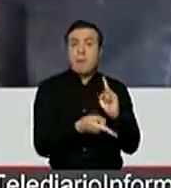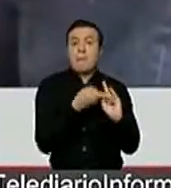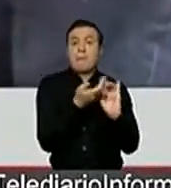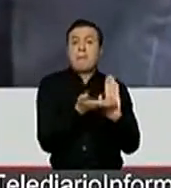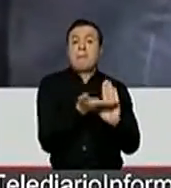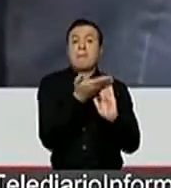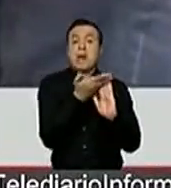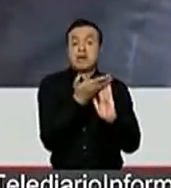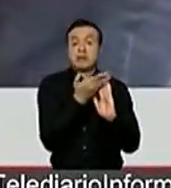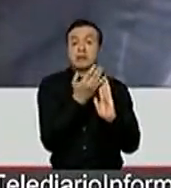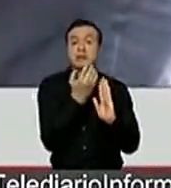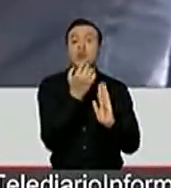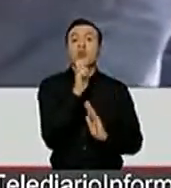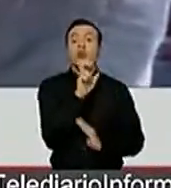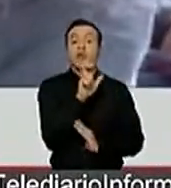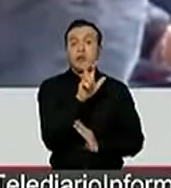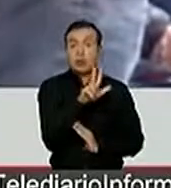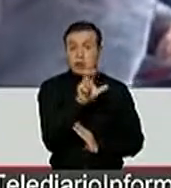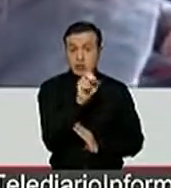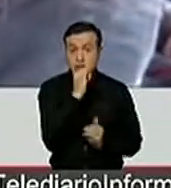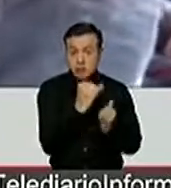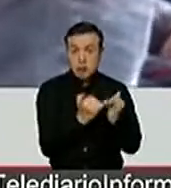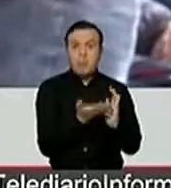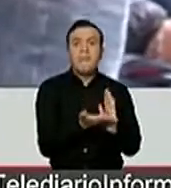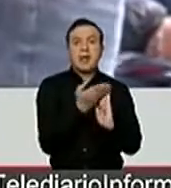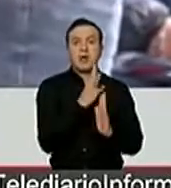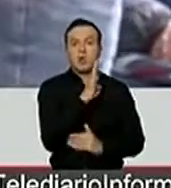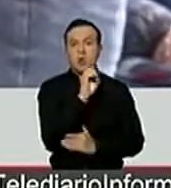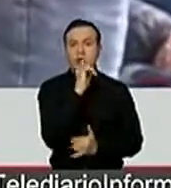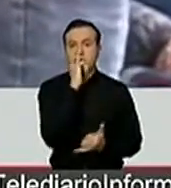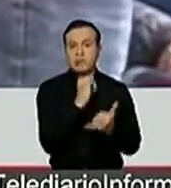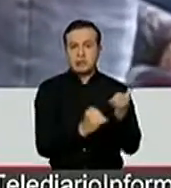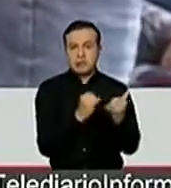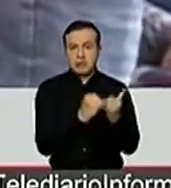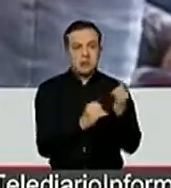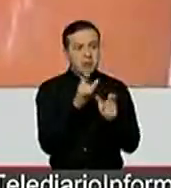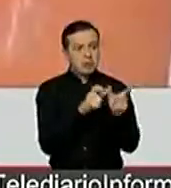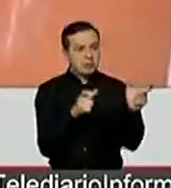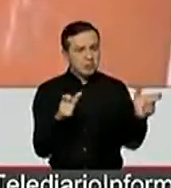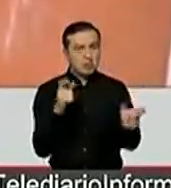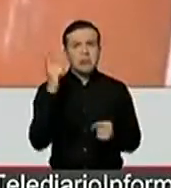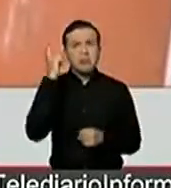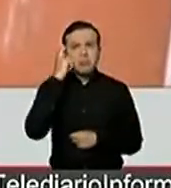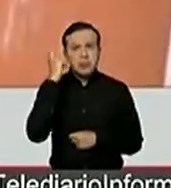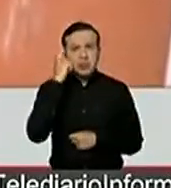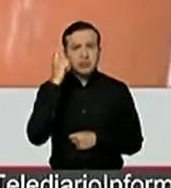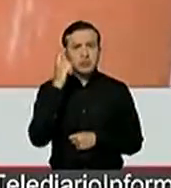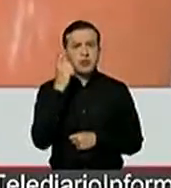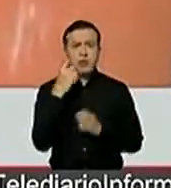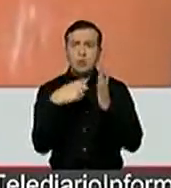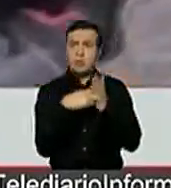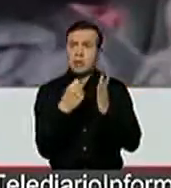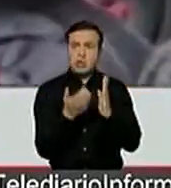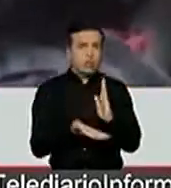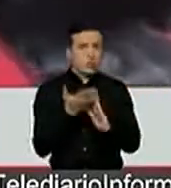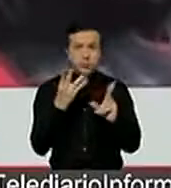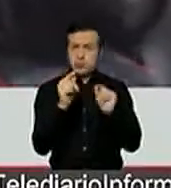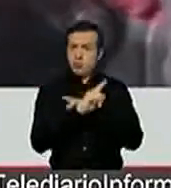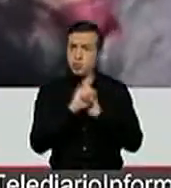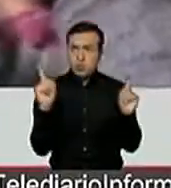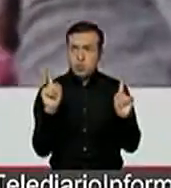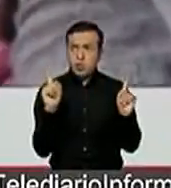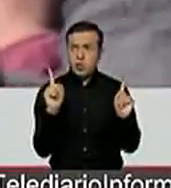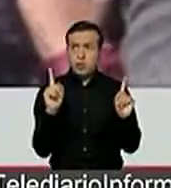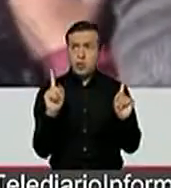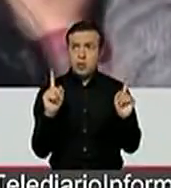centavos a 40 centavos de dólar. La reacción es la esperada. Yo pienso que no debían subir el pasaje. A veces no